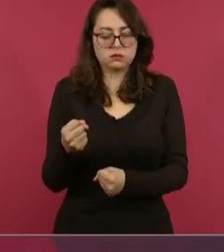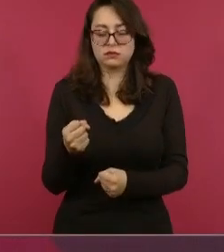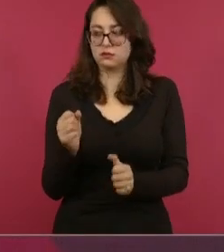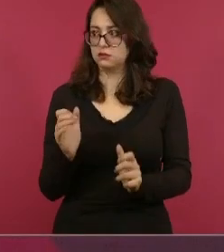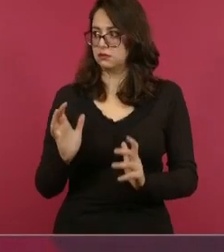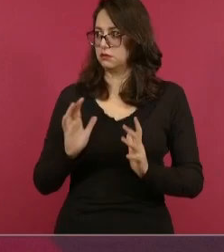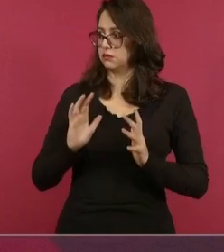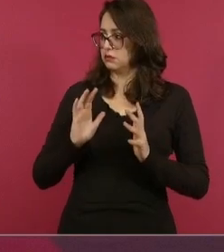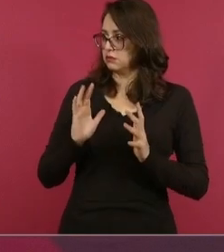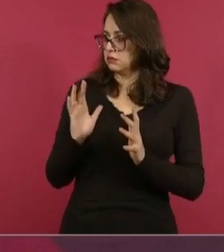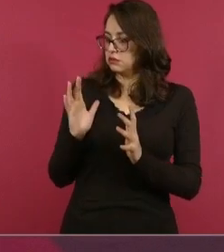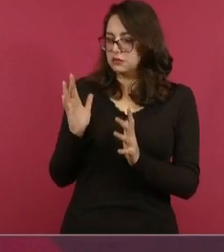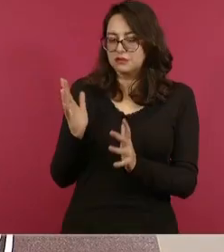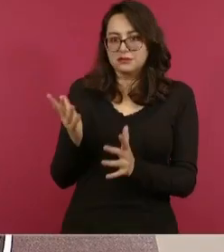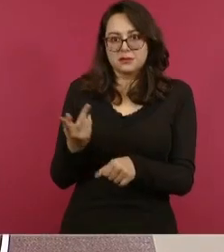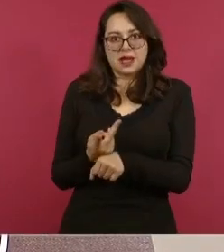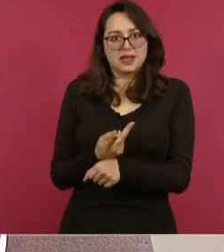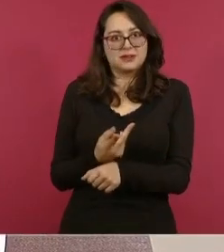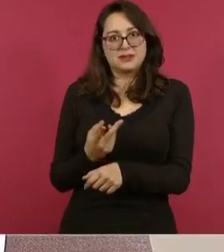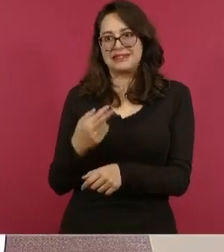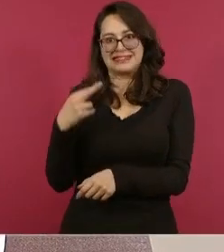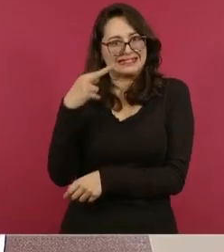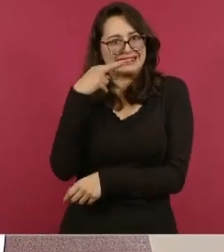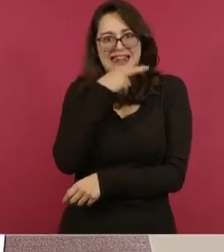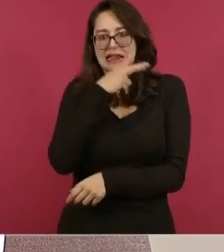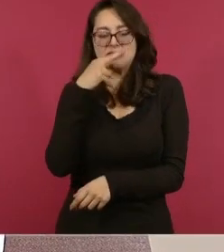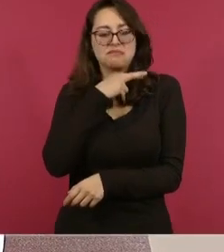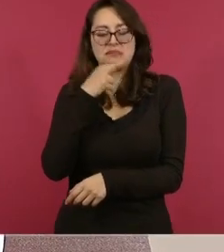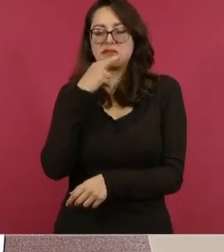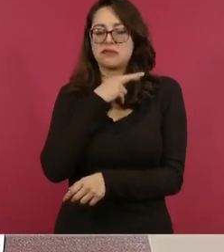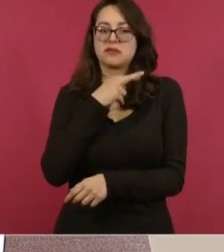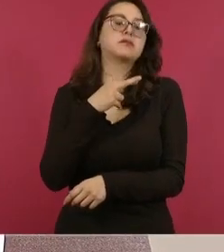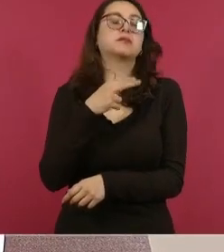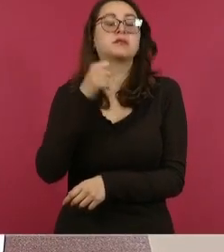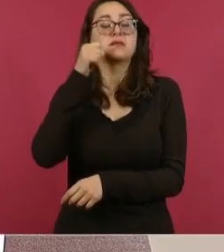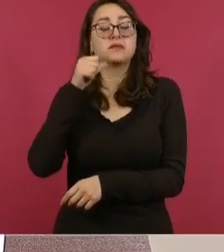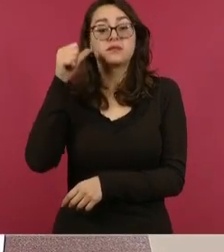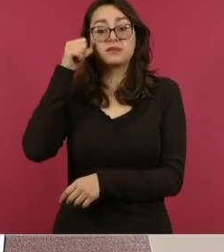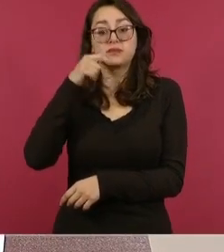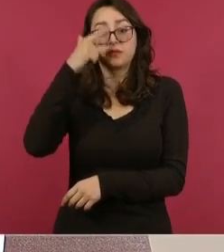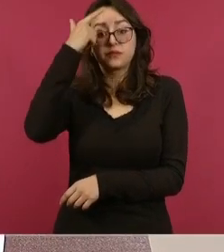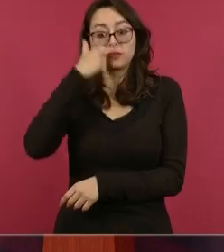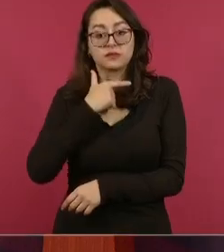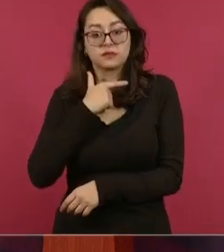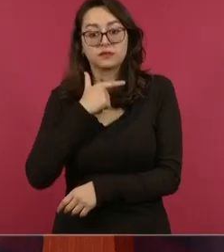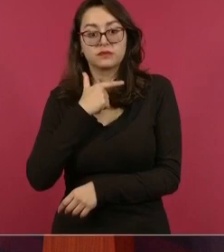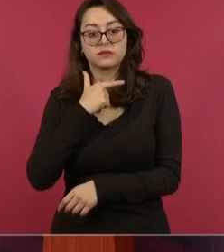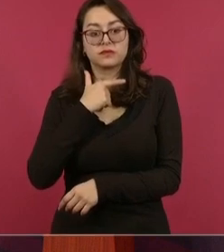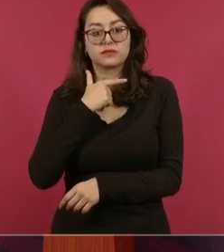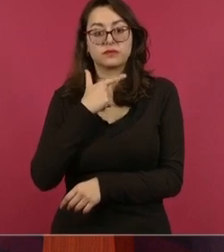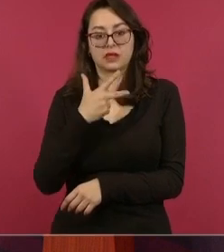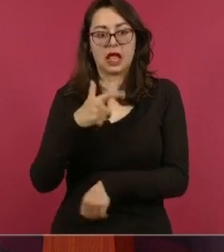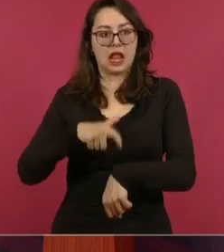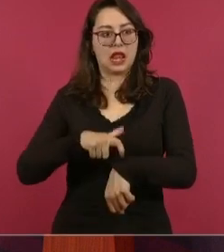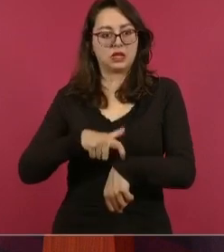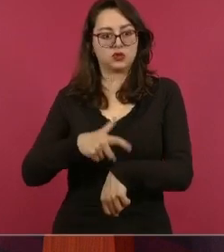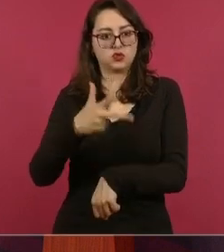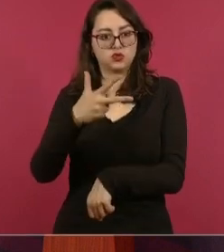Entonces, a las 8 de la noche envié un